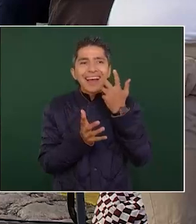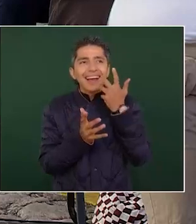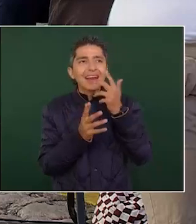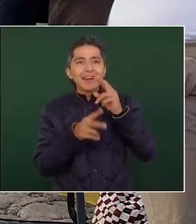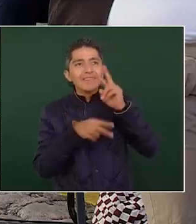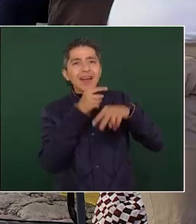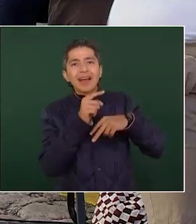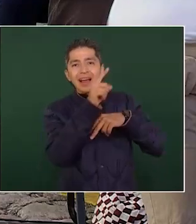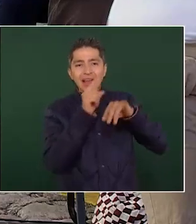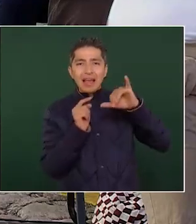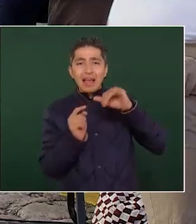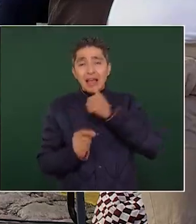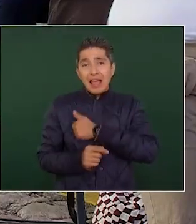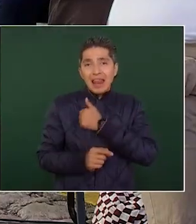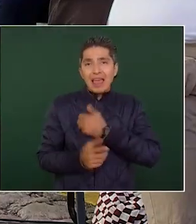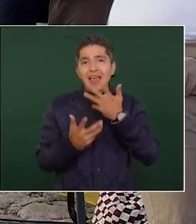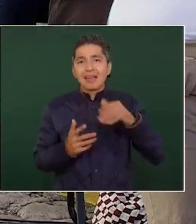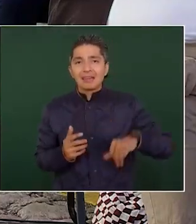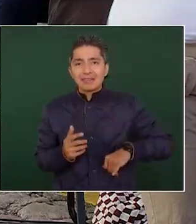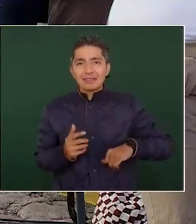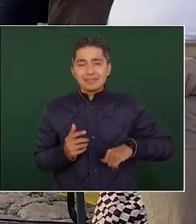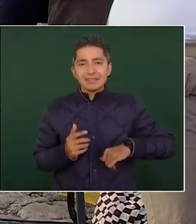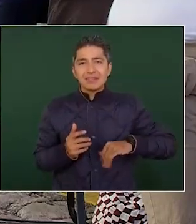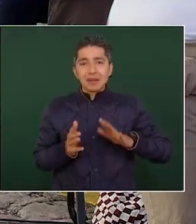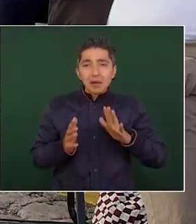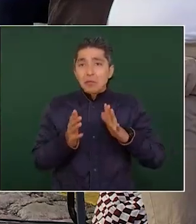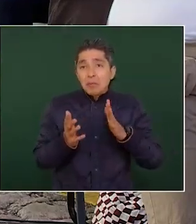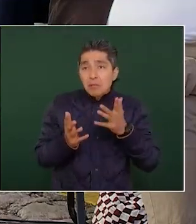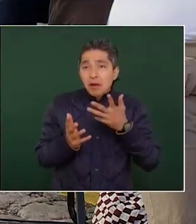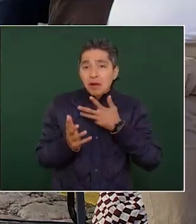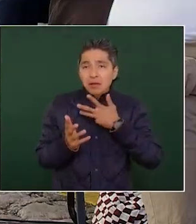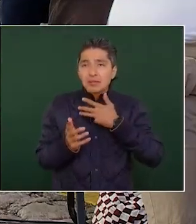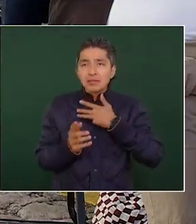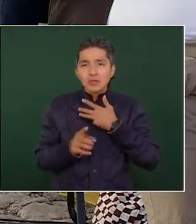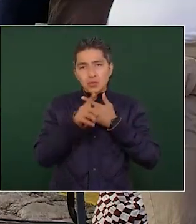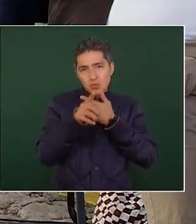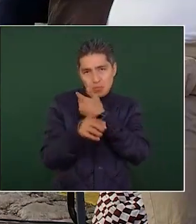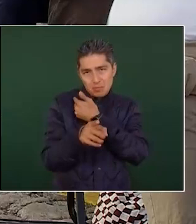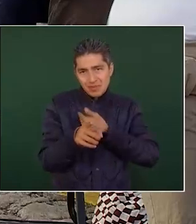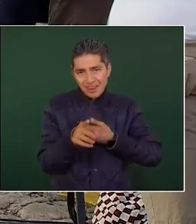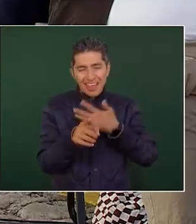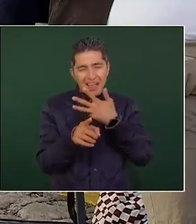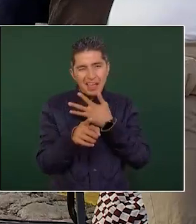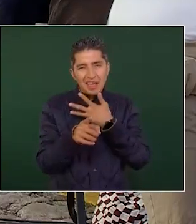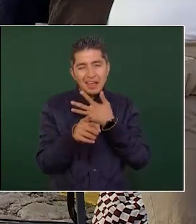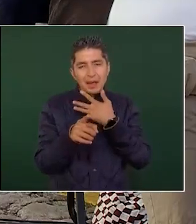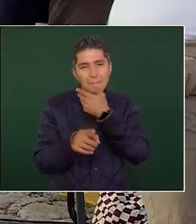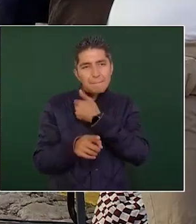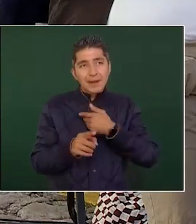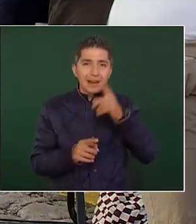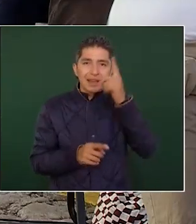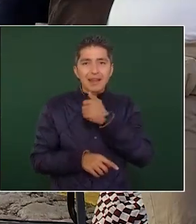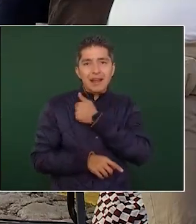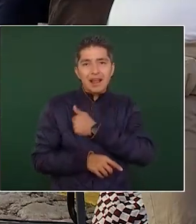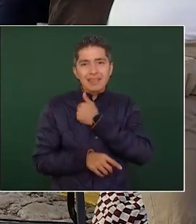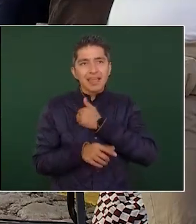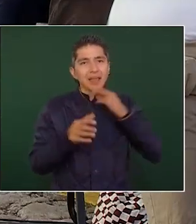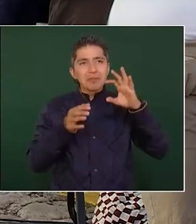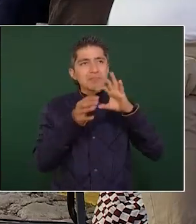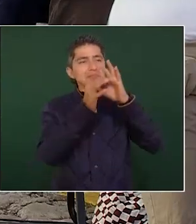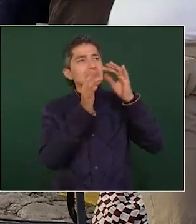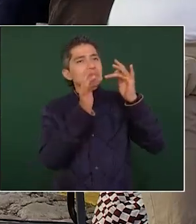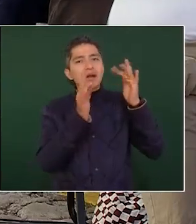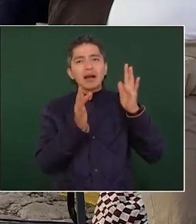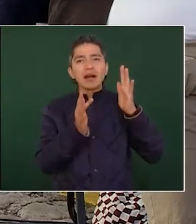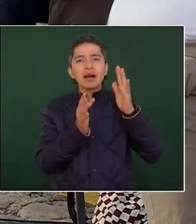están interesados en esta relación que tiene usted, presidente, con el presidente de Canadá y el